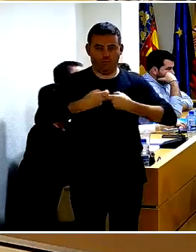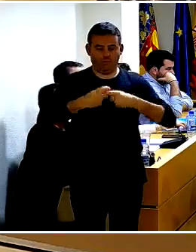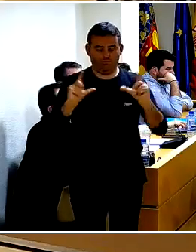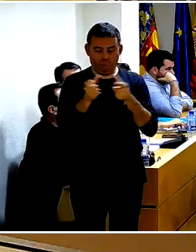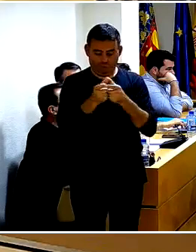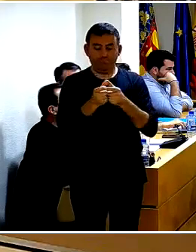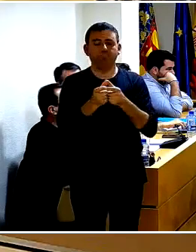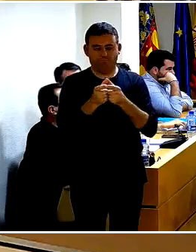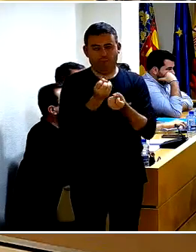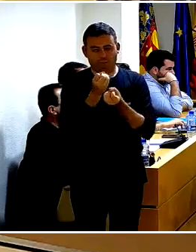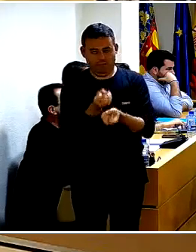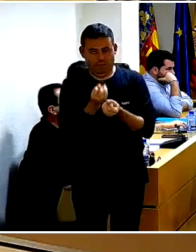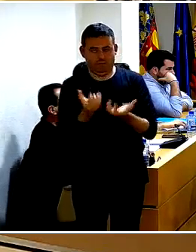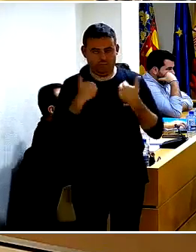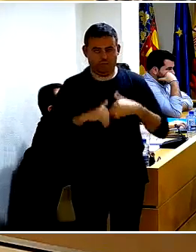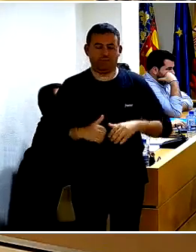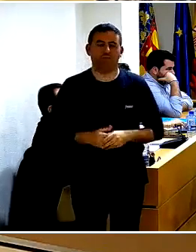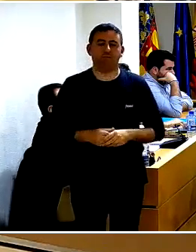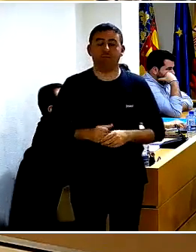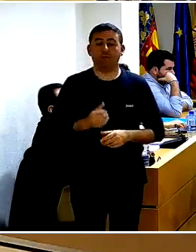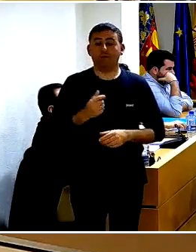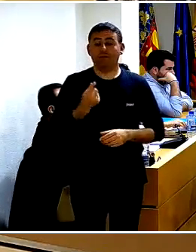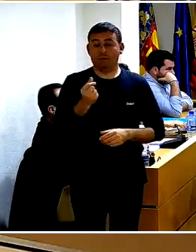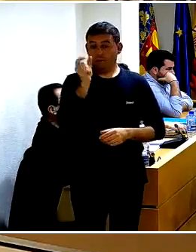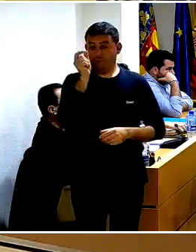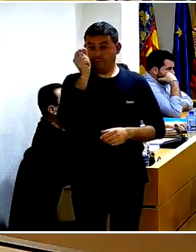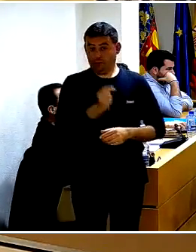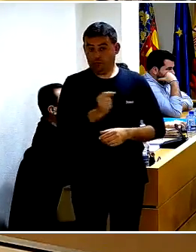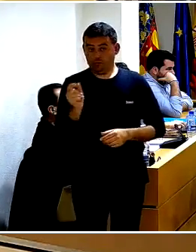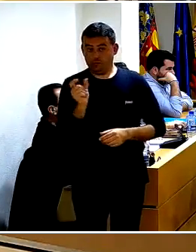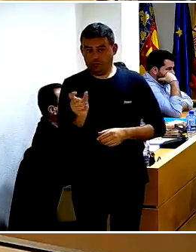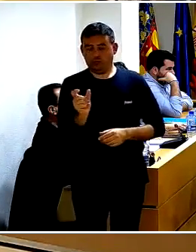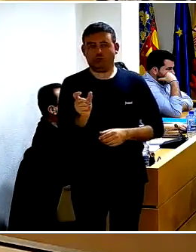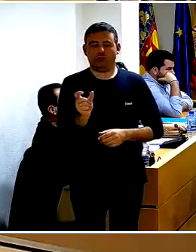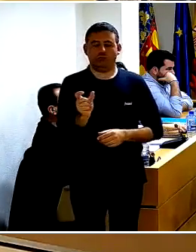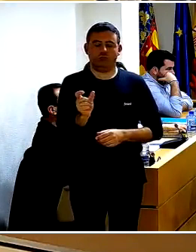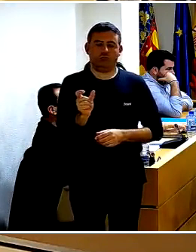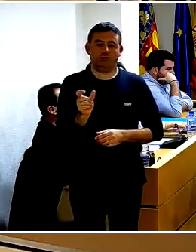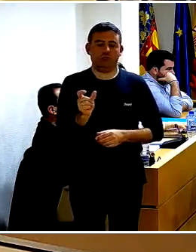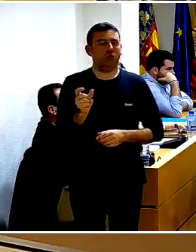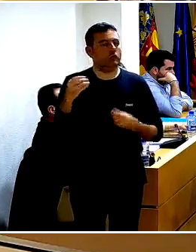propuesta para la aprobación de los presupuestos. No obstante, y asimismo, manifestar que seguiremos con